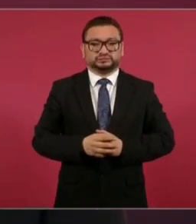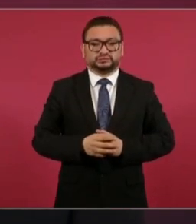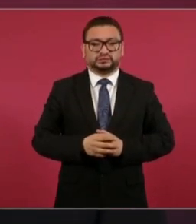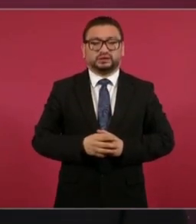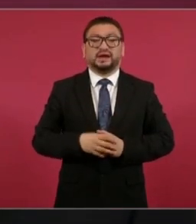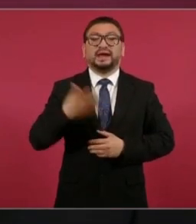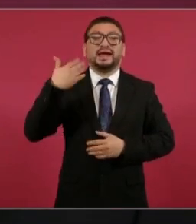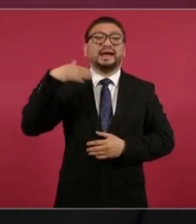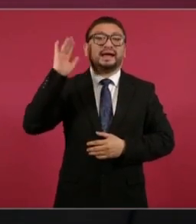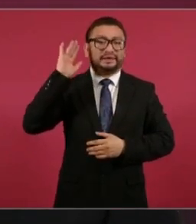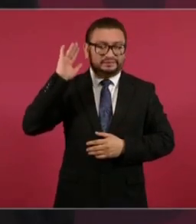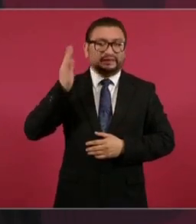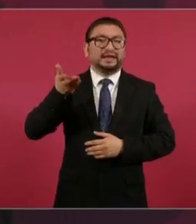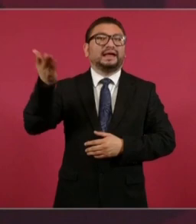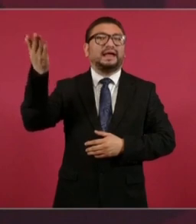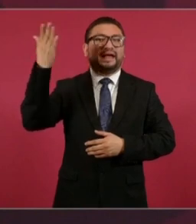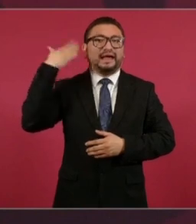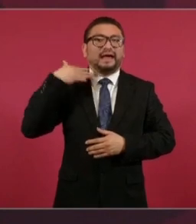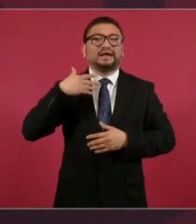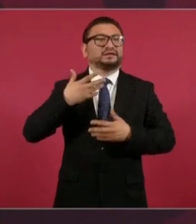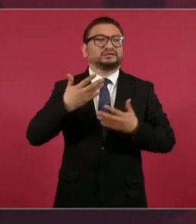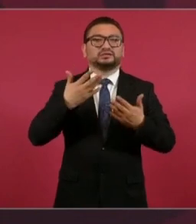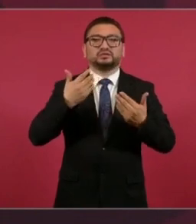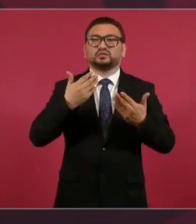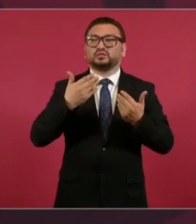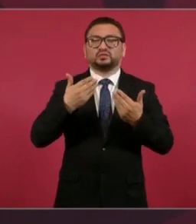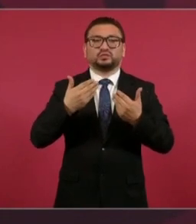es que antes no había